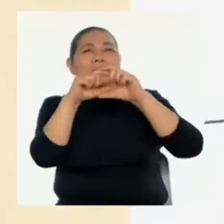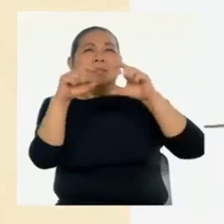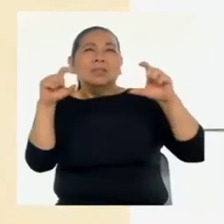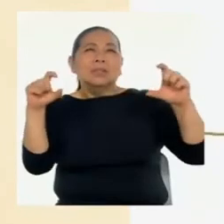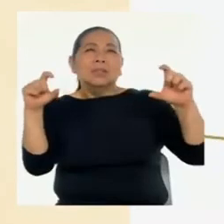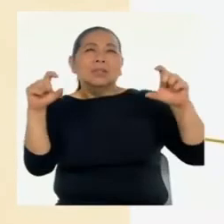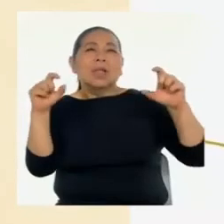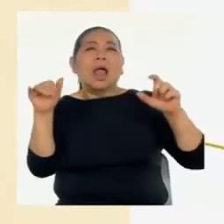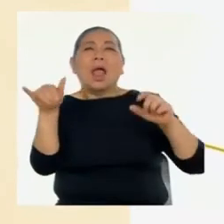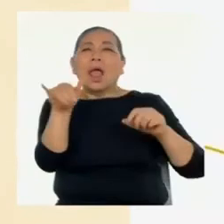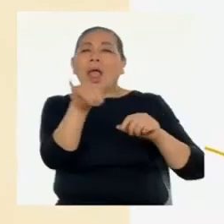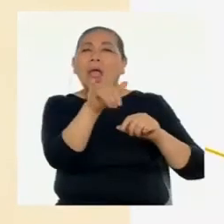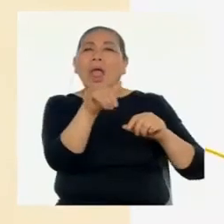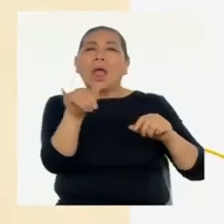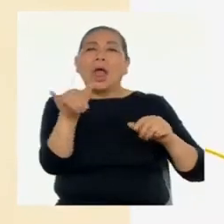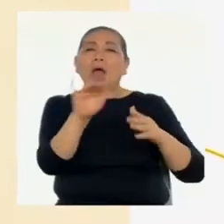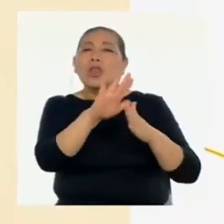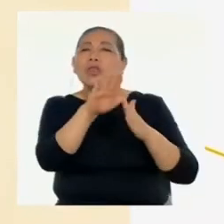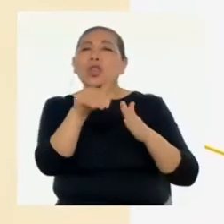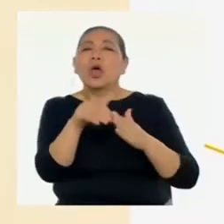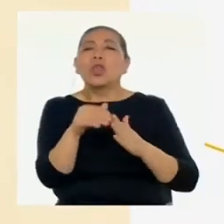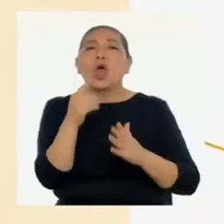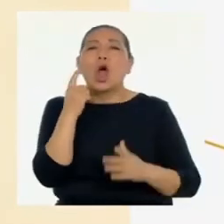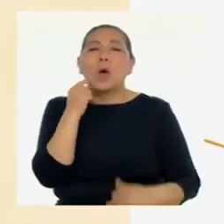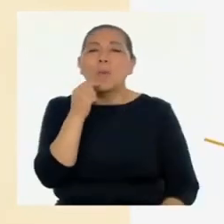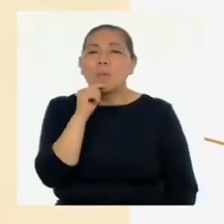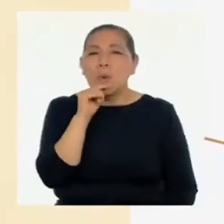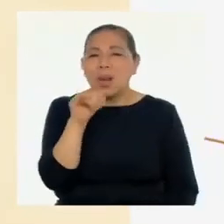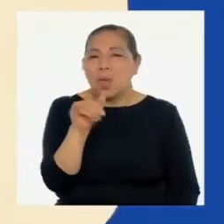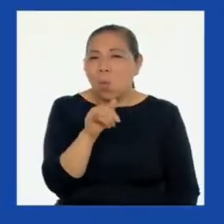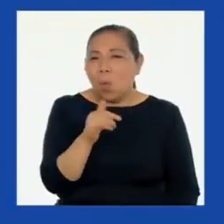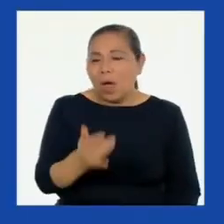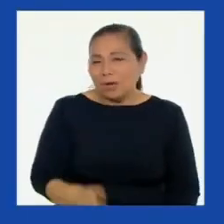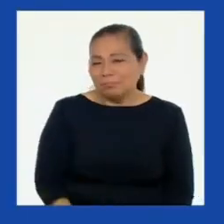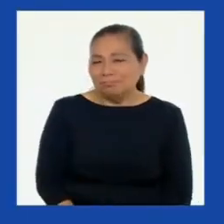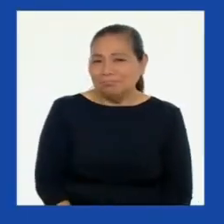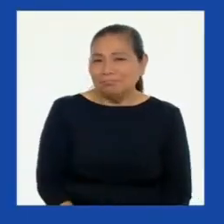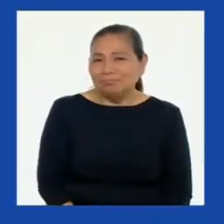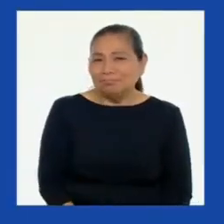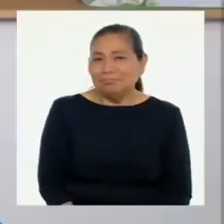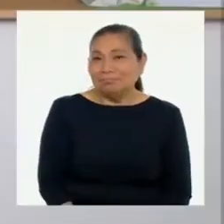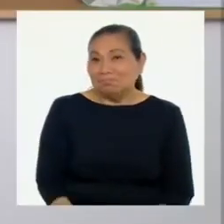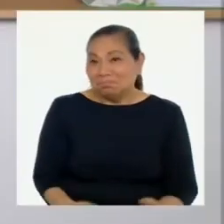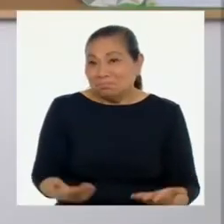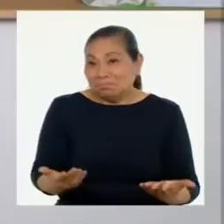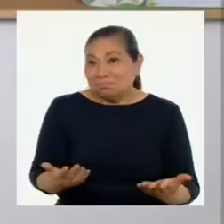que fomente un trato igualitario entre todas y todos.